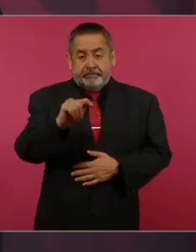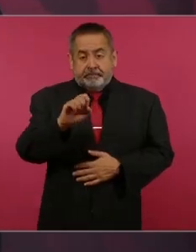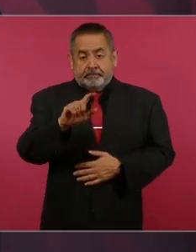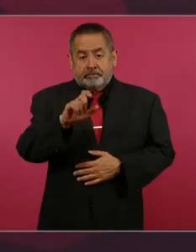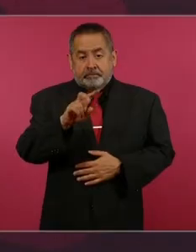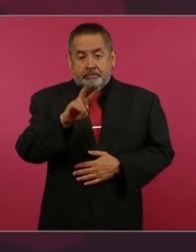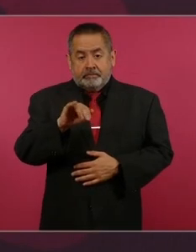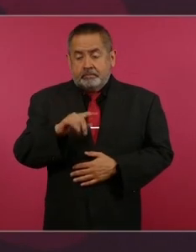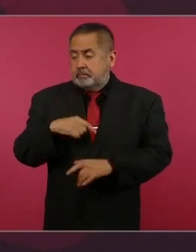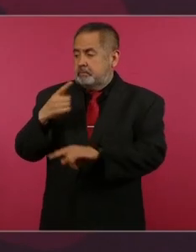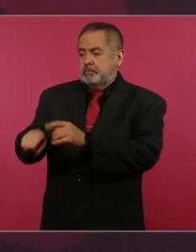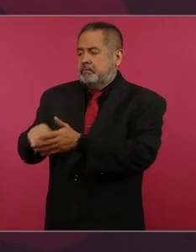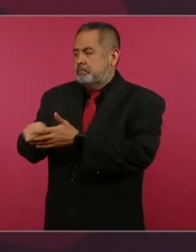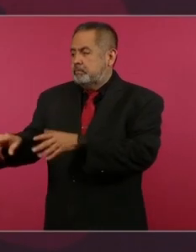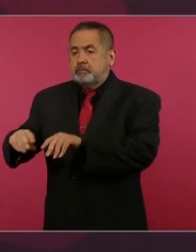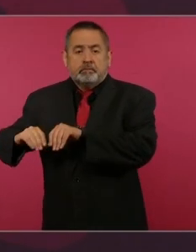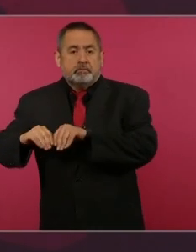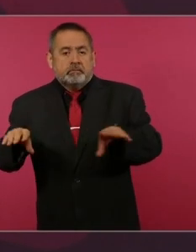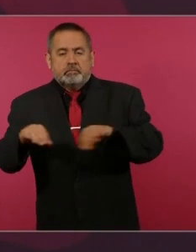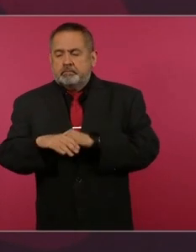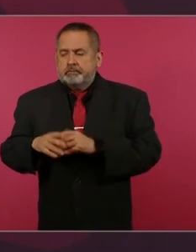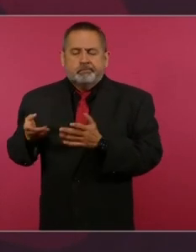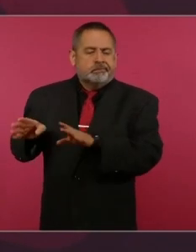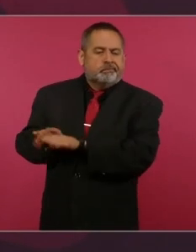nuestros mensajes,